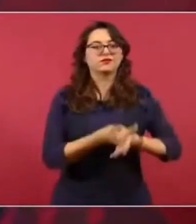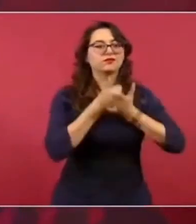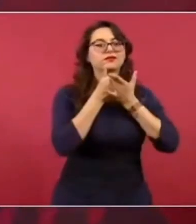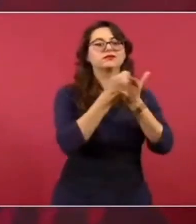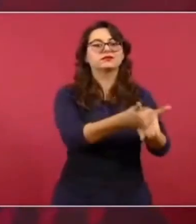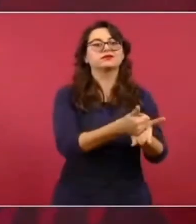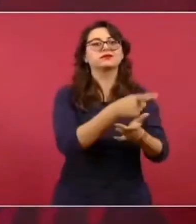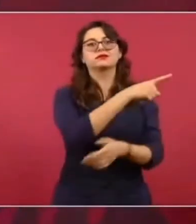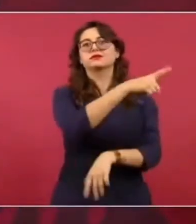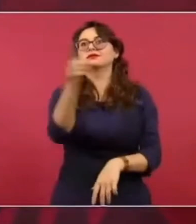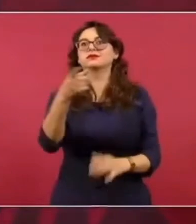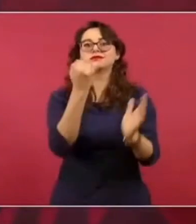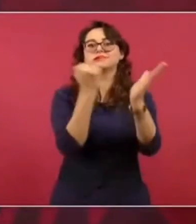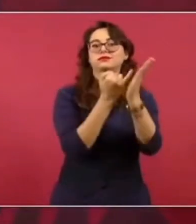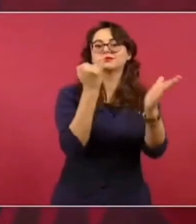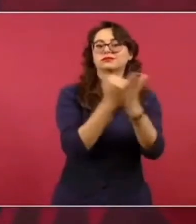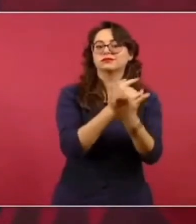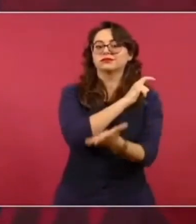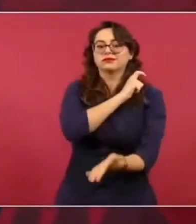impuestos.